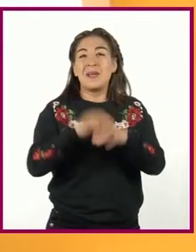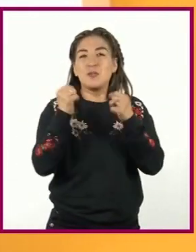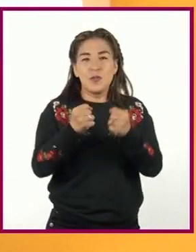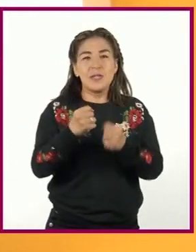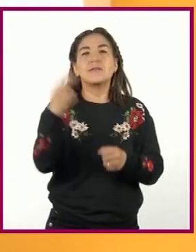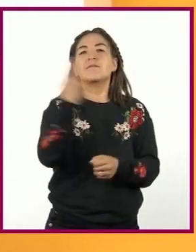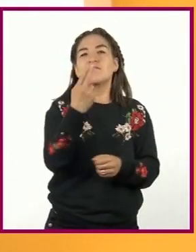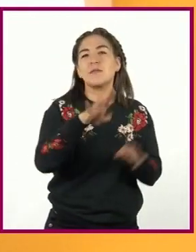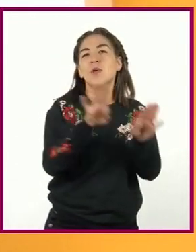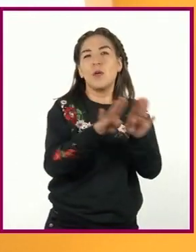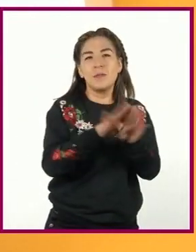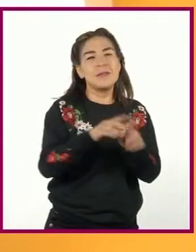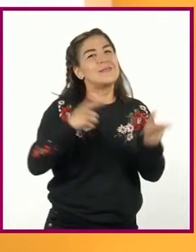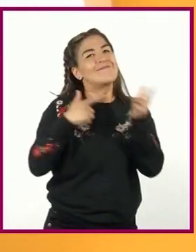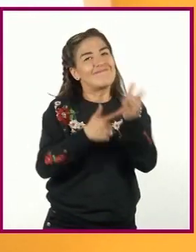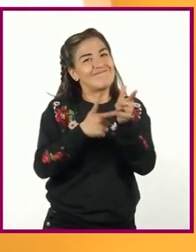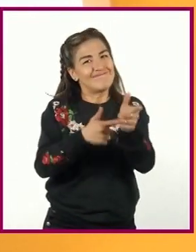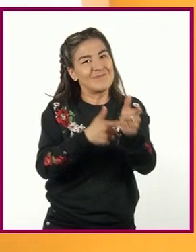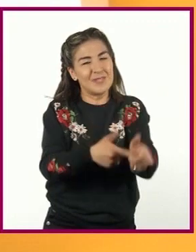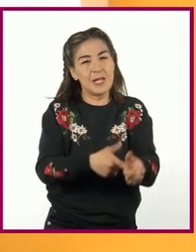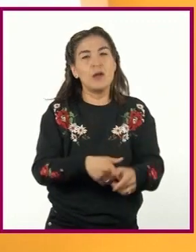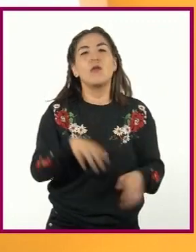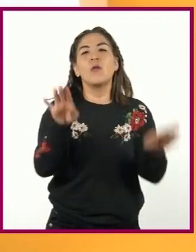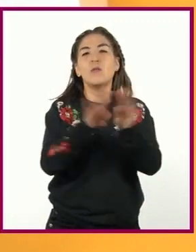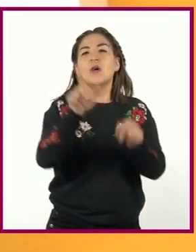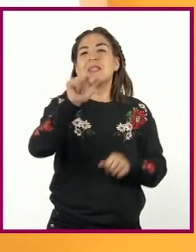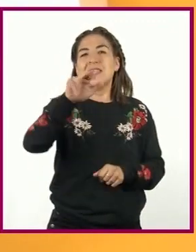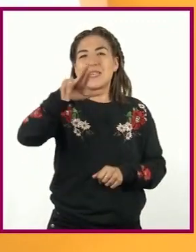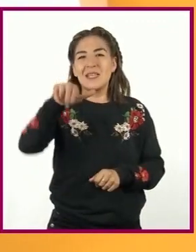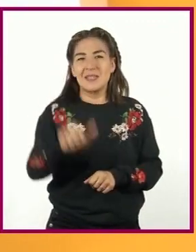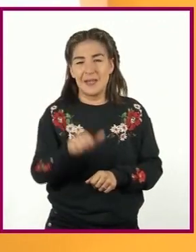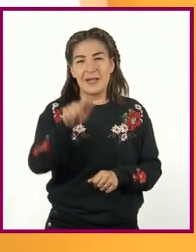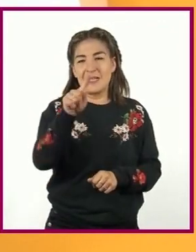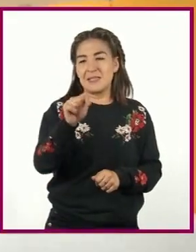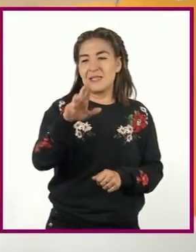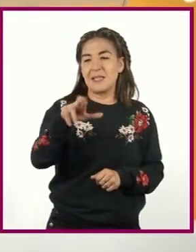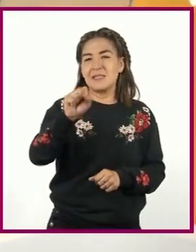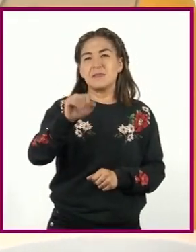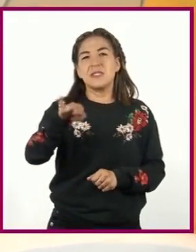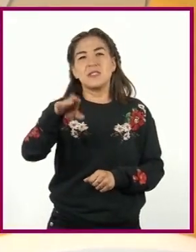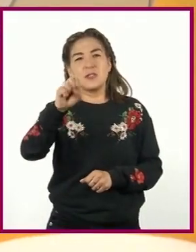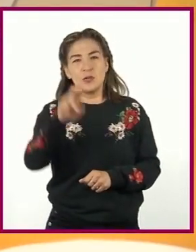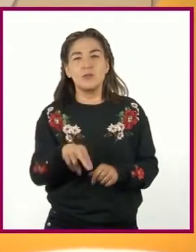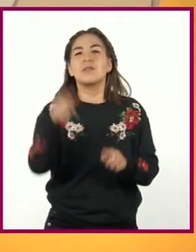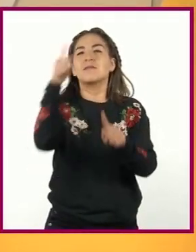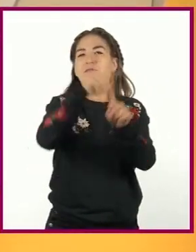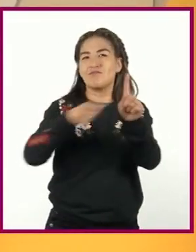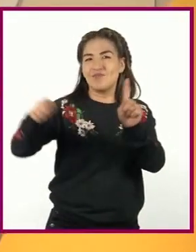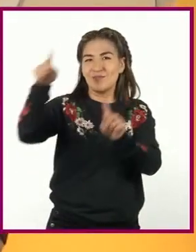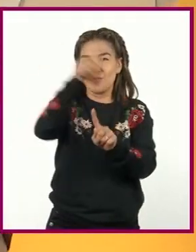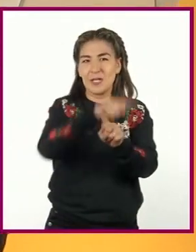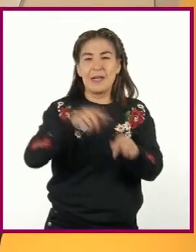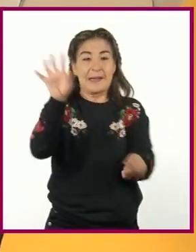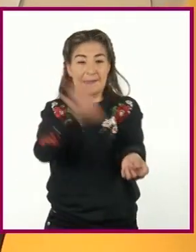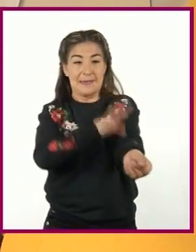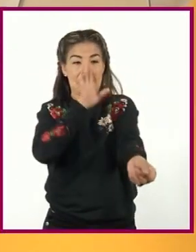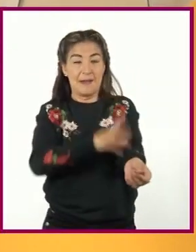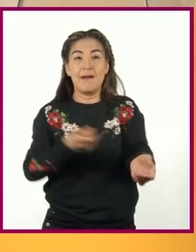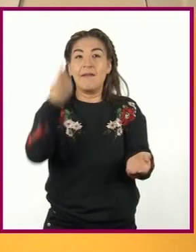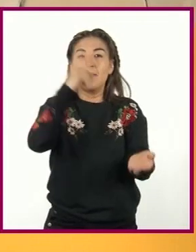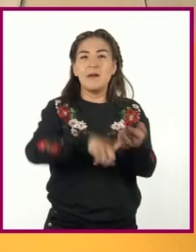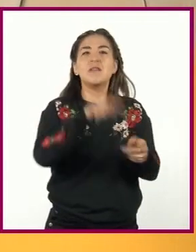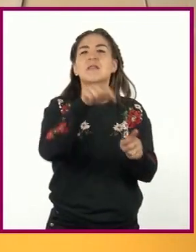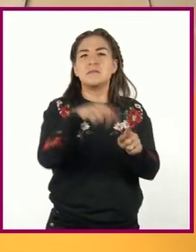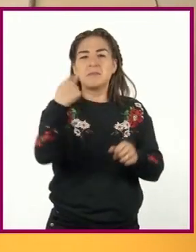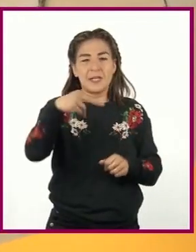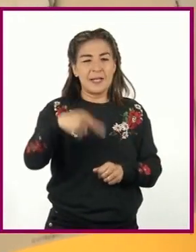transmitirse continuamente por líneas de transmisión conductoras. La energía eléctrica se produce mediante